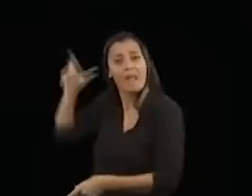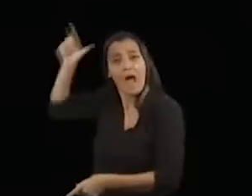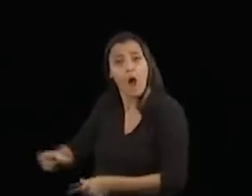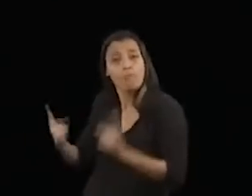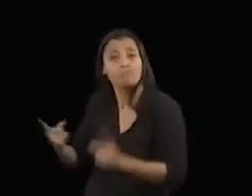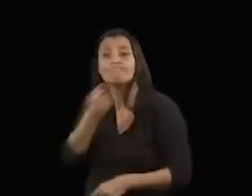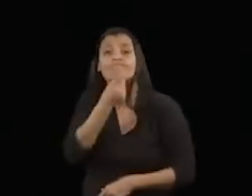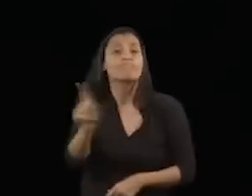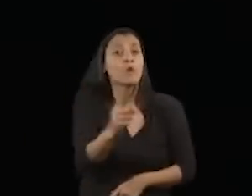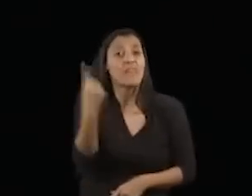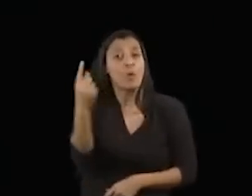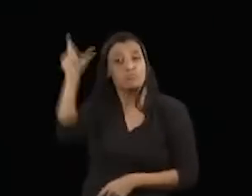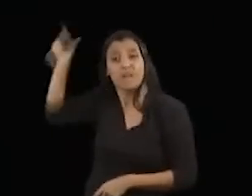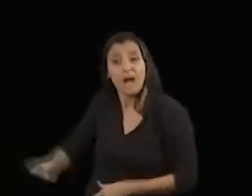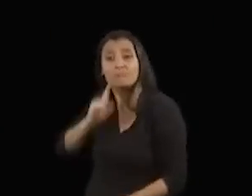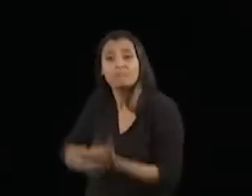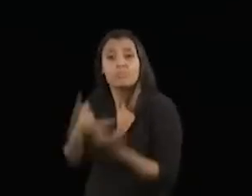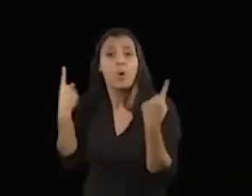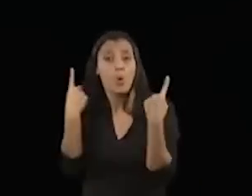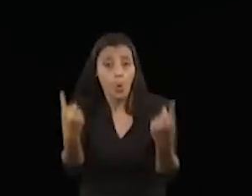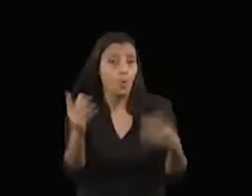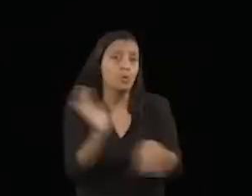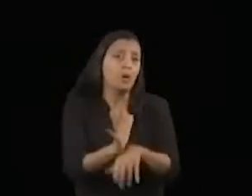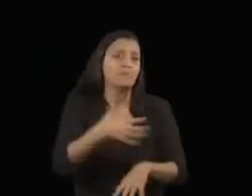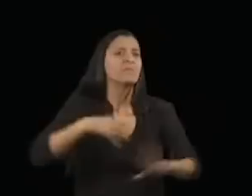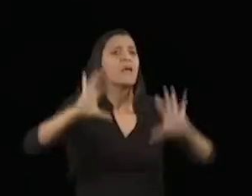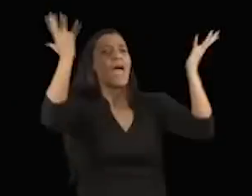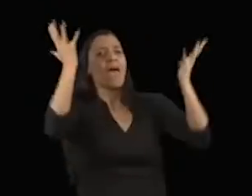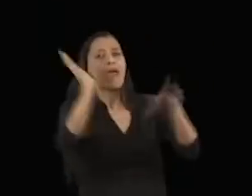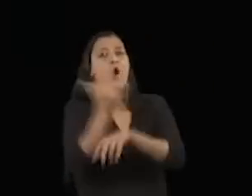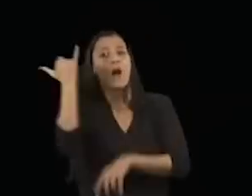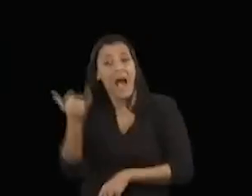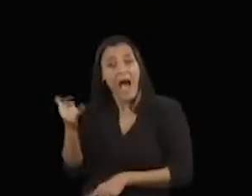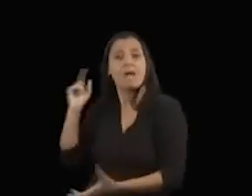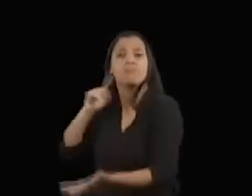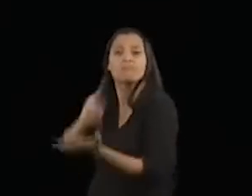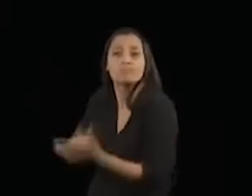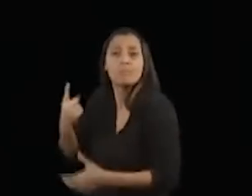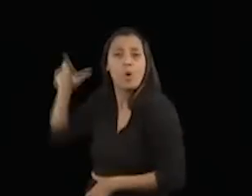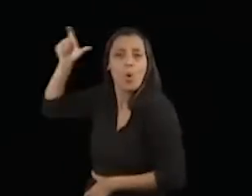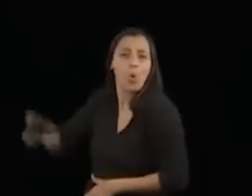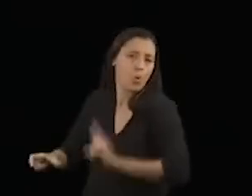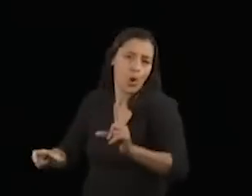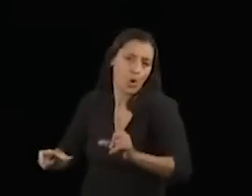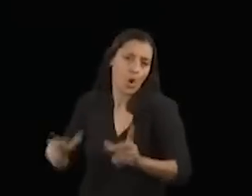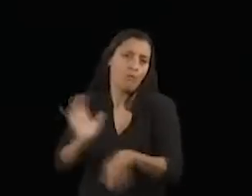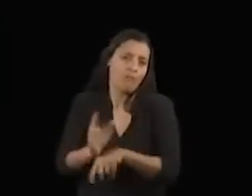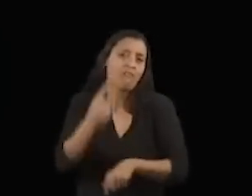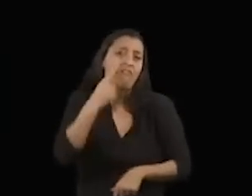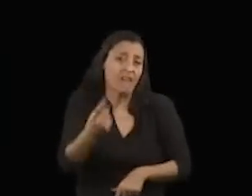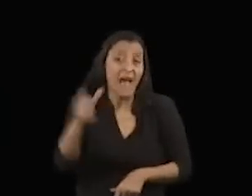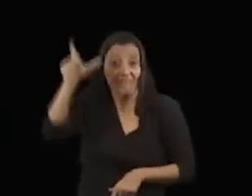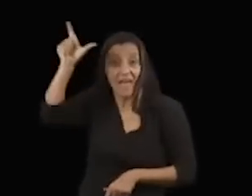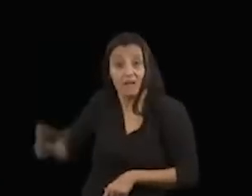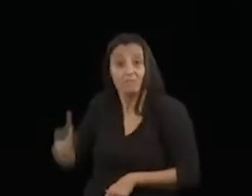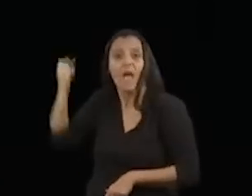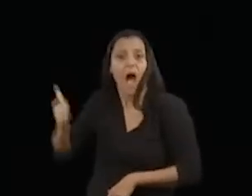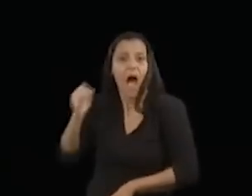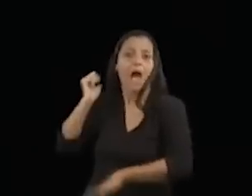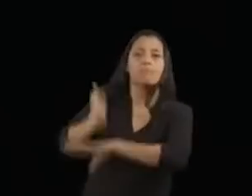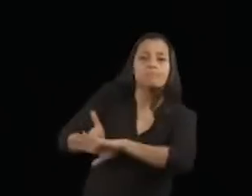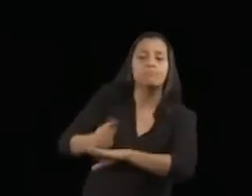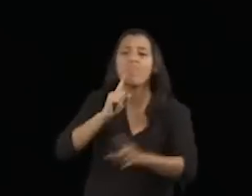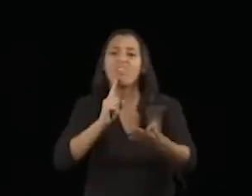haya uno solo, no se enojen con el que está, enójense con los que no están, no con el que está. Digo, porque el que está arreglándole problemas a la gente, salvo